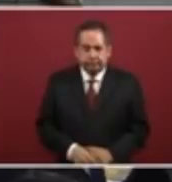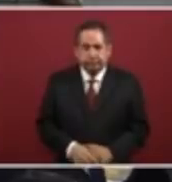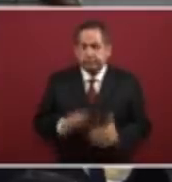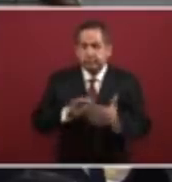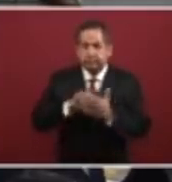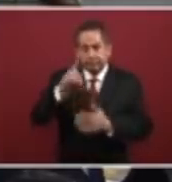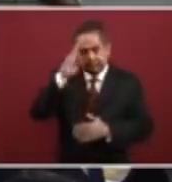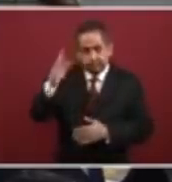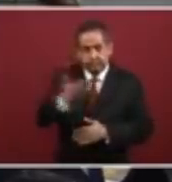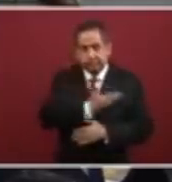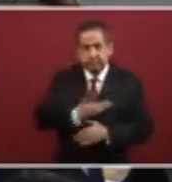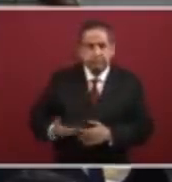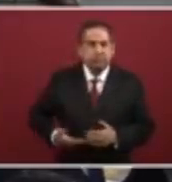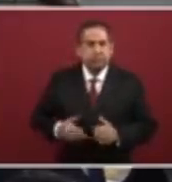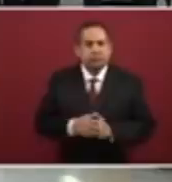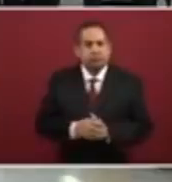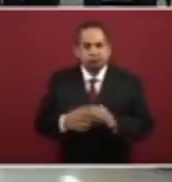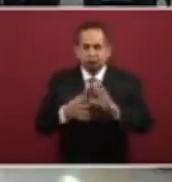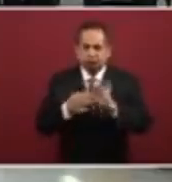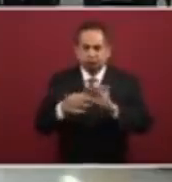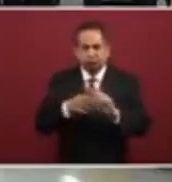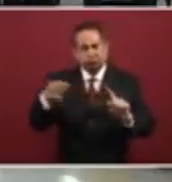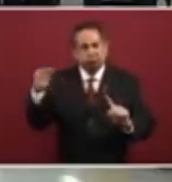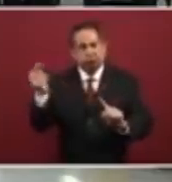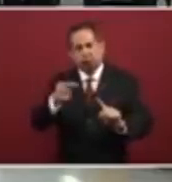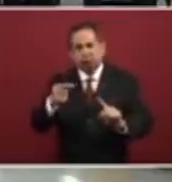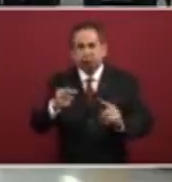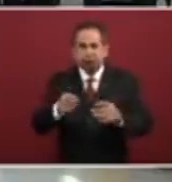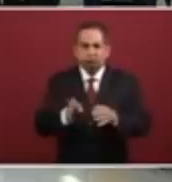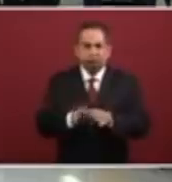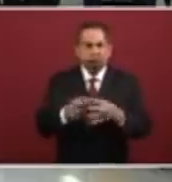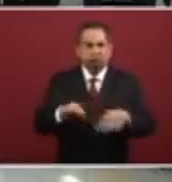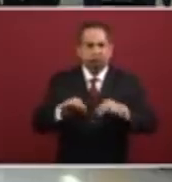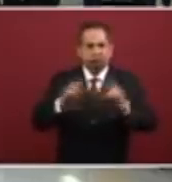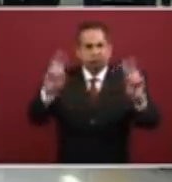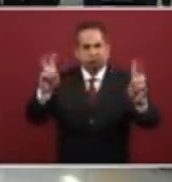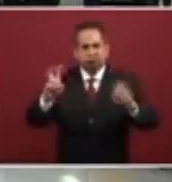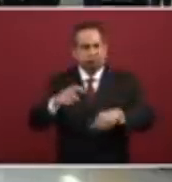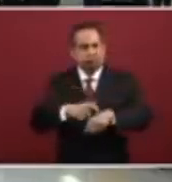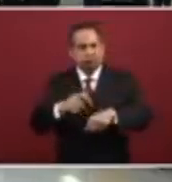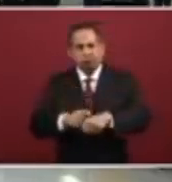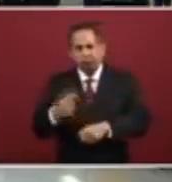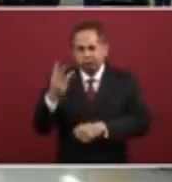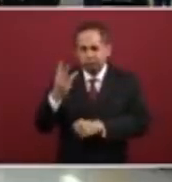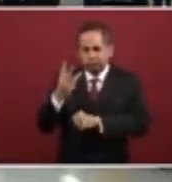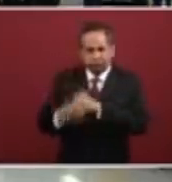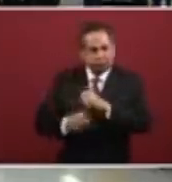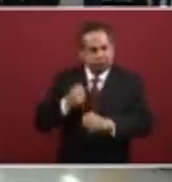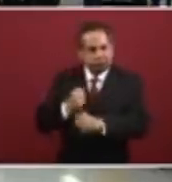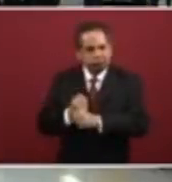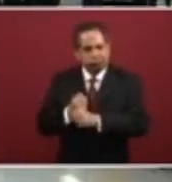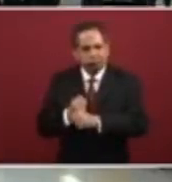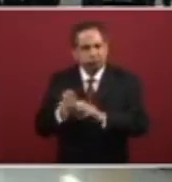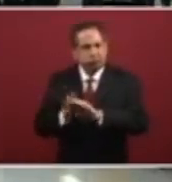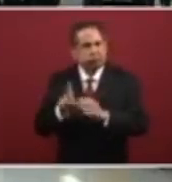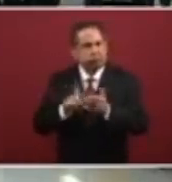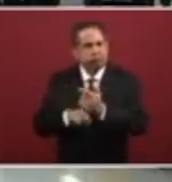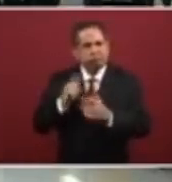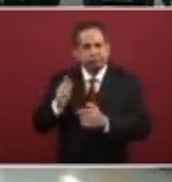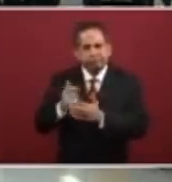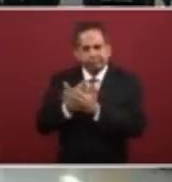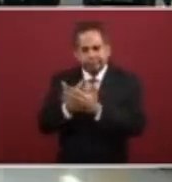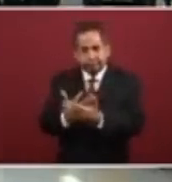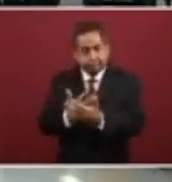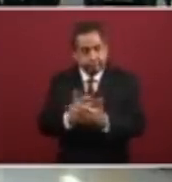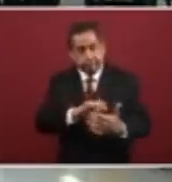Gracias, señor presidente. Para hacer hincapié también en este tema de los tiempos, 3 años que son los que se espera ya